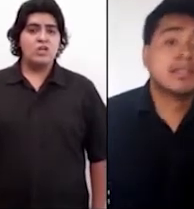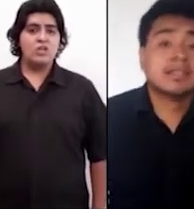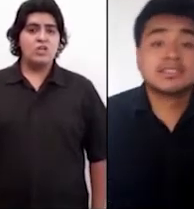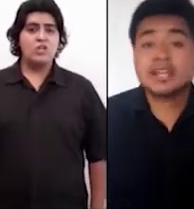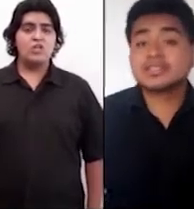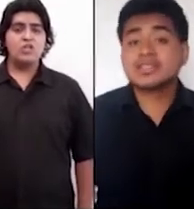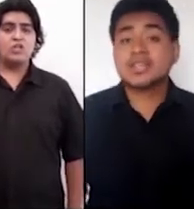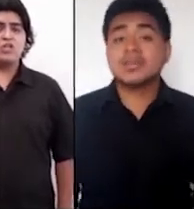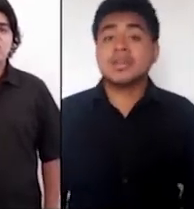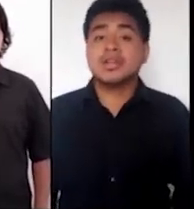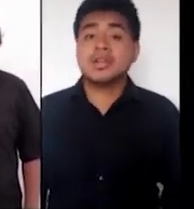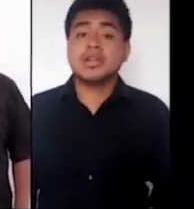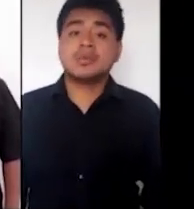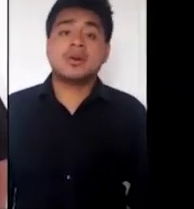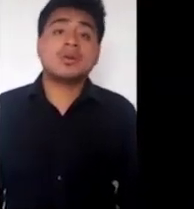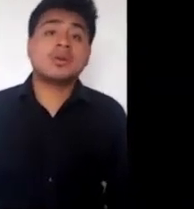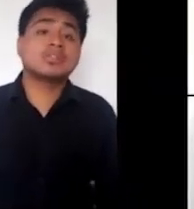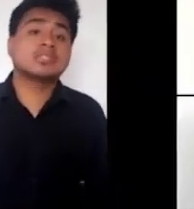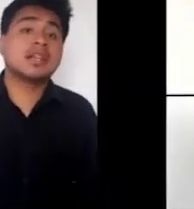sí